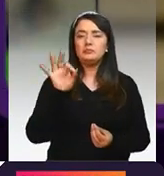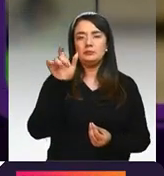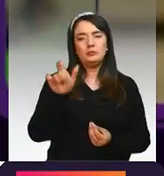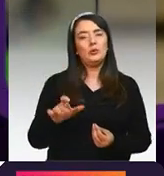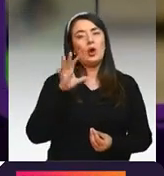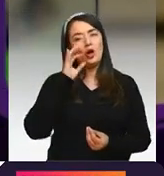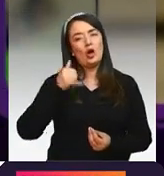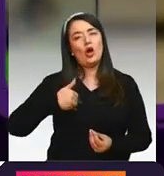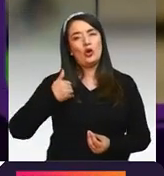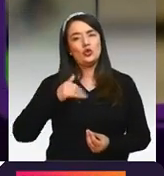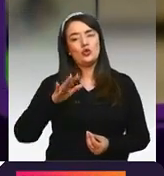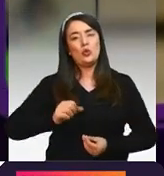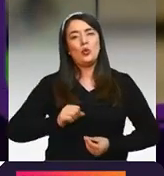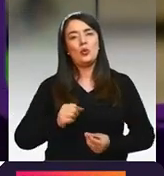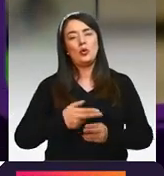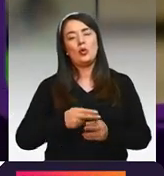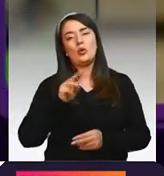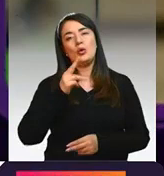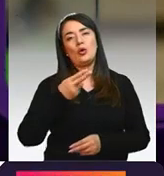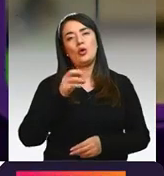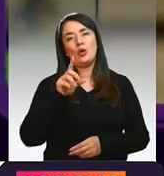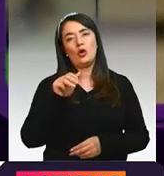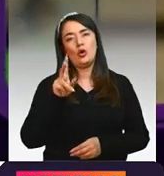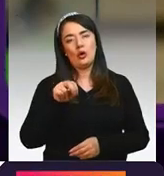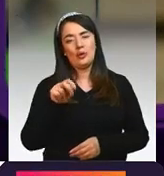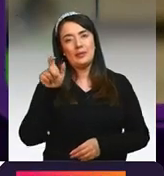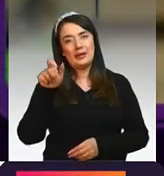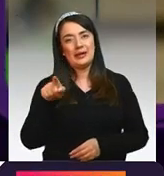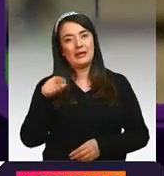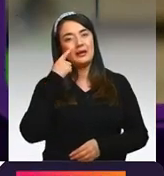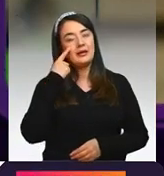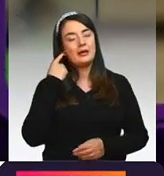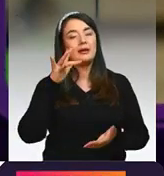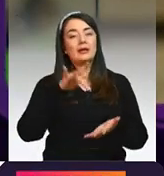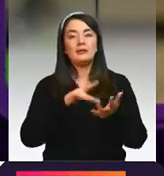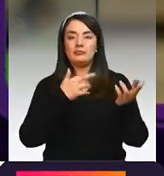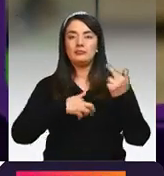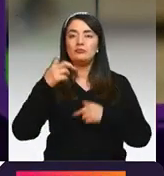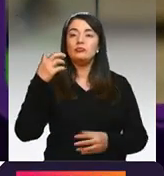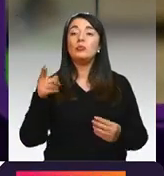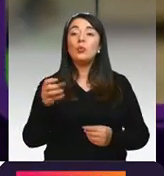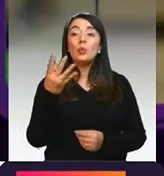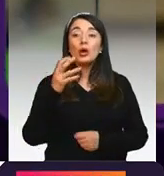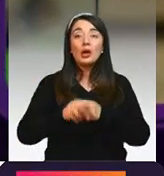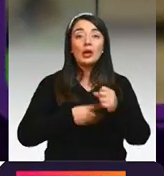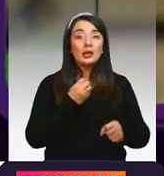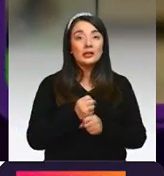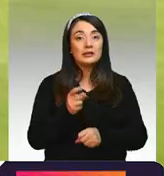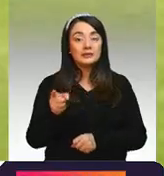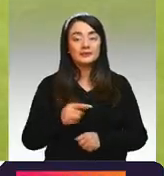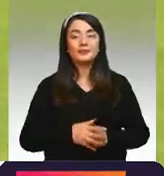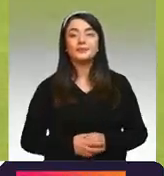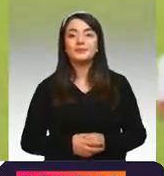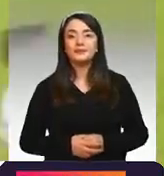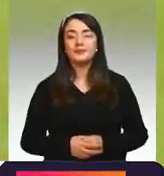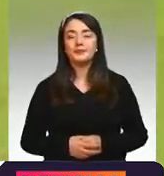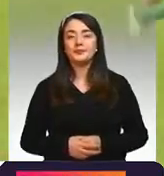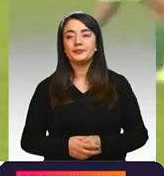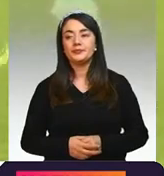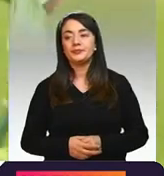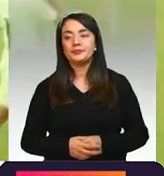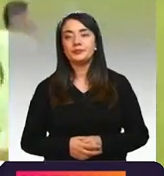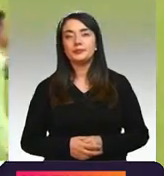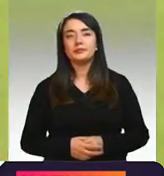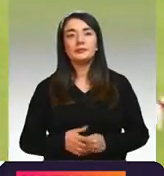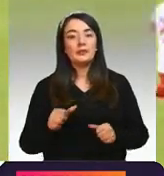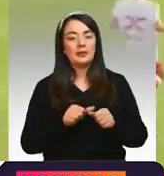bogotano llamado Holman Camilo McCormick, quien debutó como profesional con tan solo 14 años de edad. Su